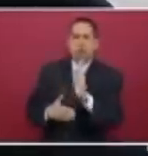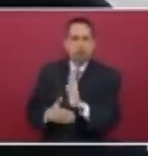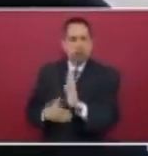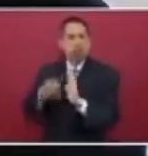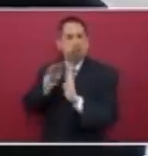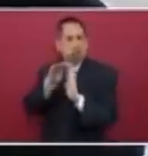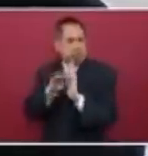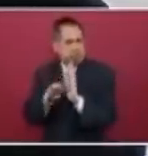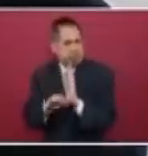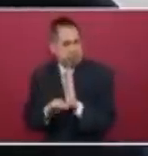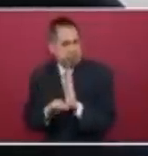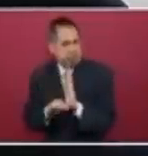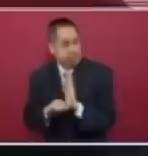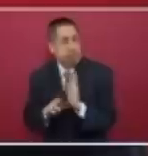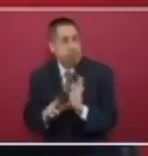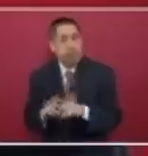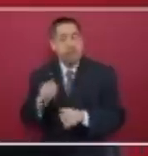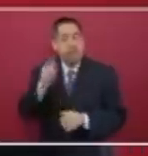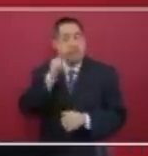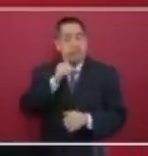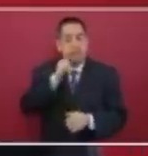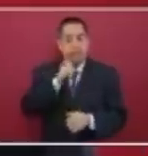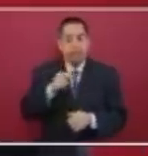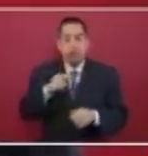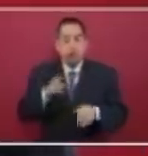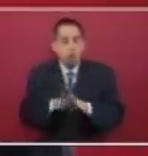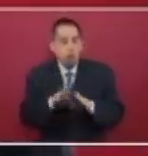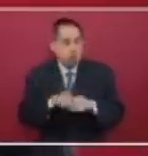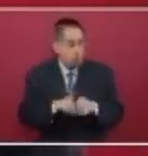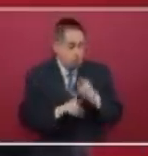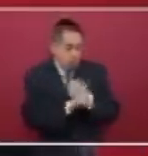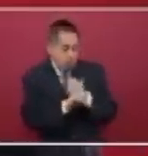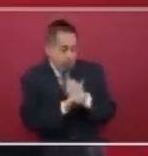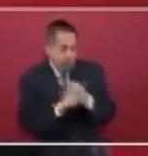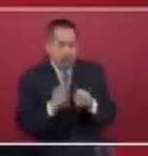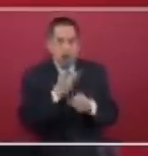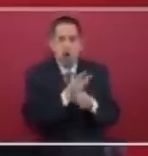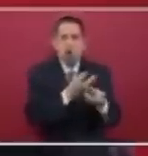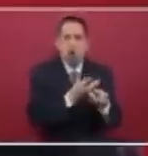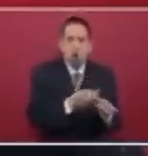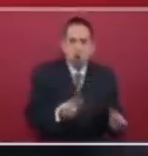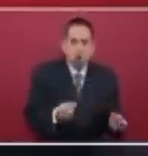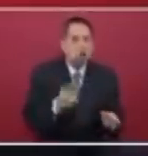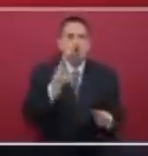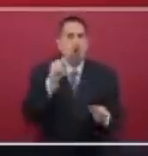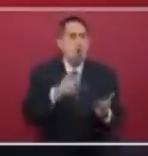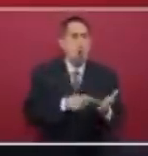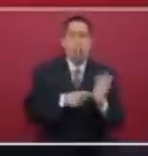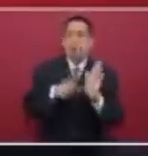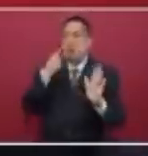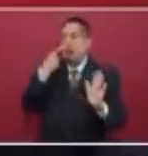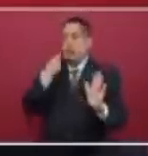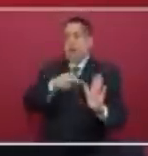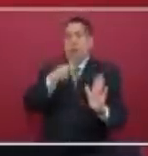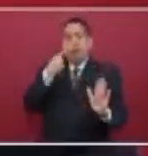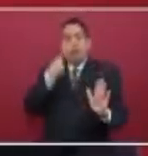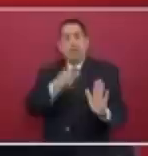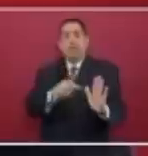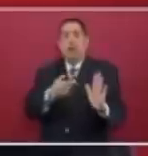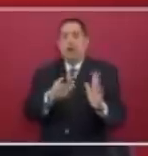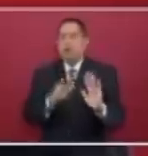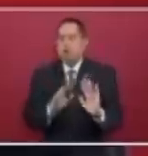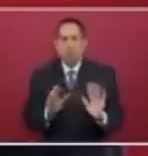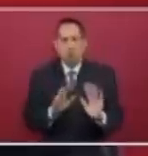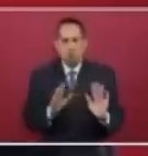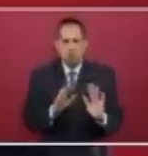esto desde luego siempre la instrucción de buscar solucionar problemas y no solamente administrar problemas como desafortunadamente se